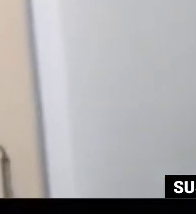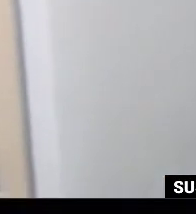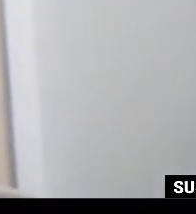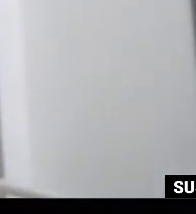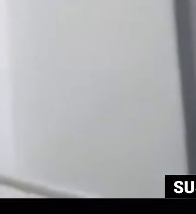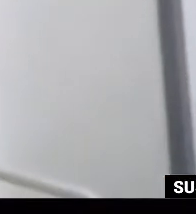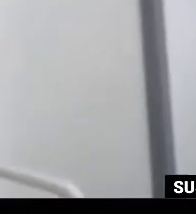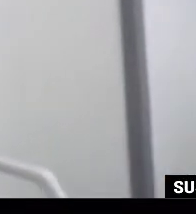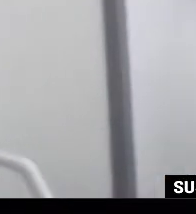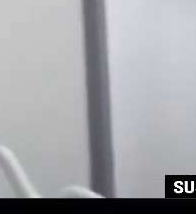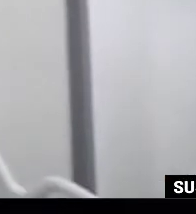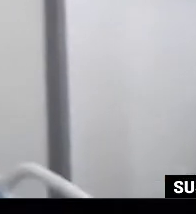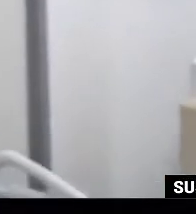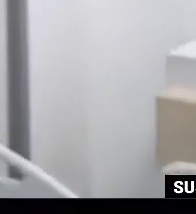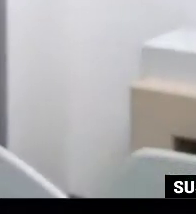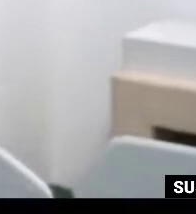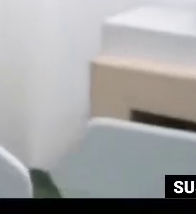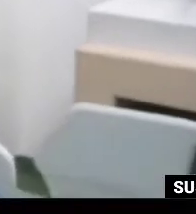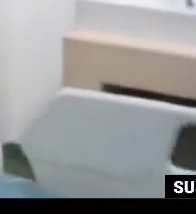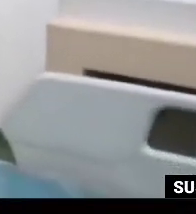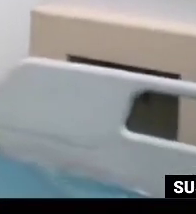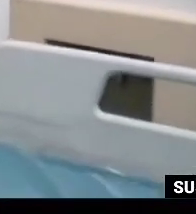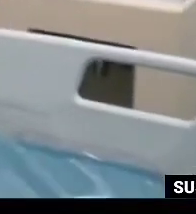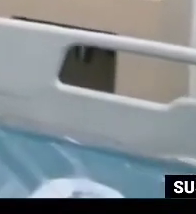Con alta seguridad para el personal.